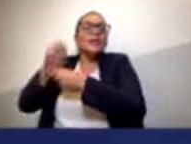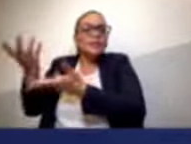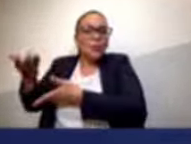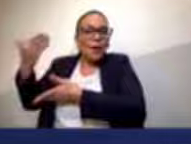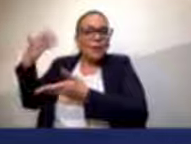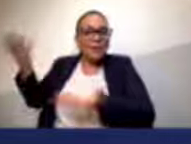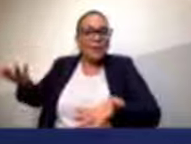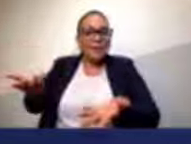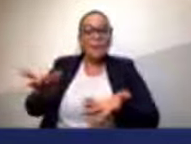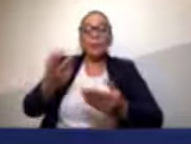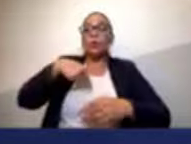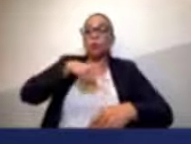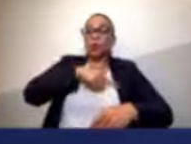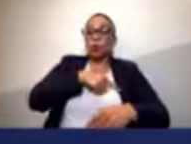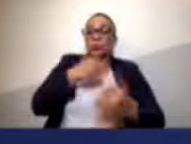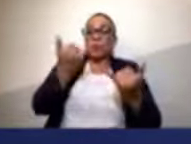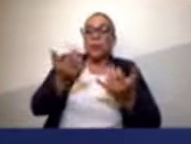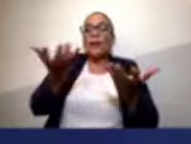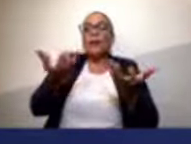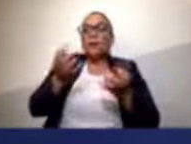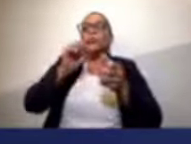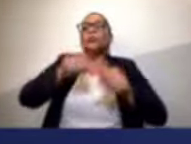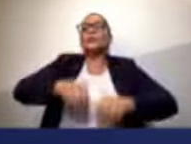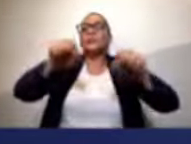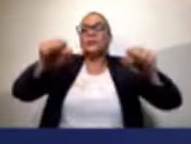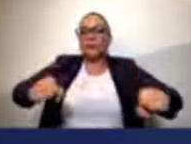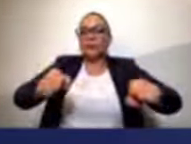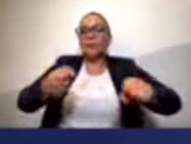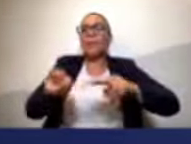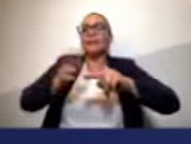Nosotros queremos un sistema tributario